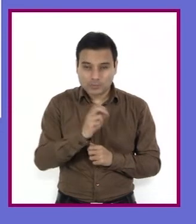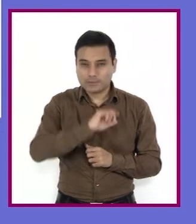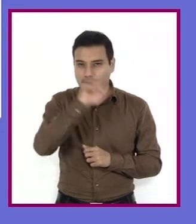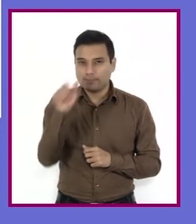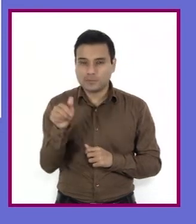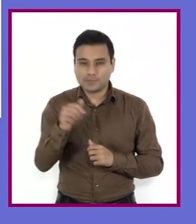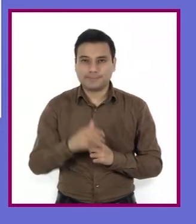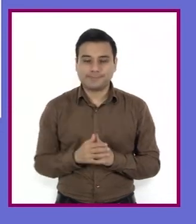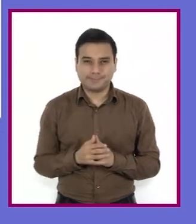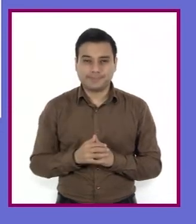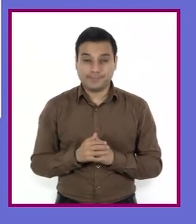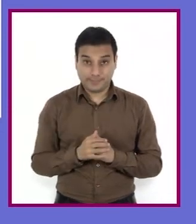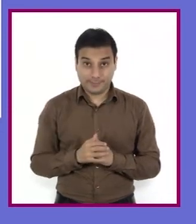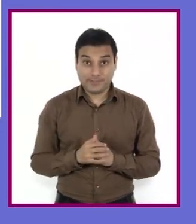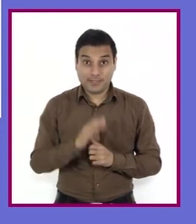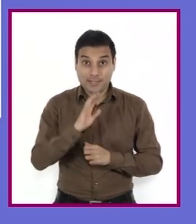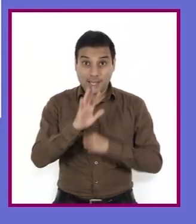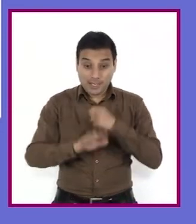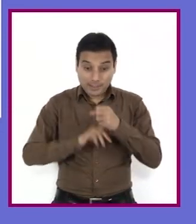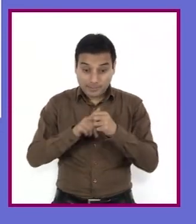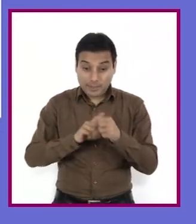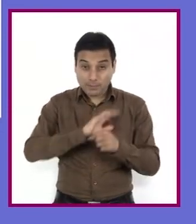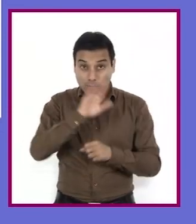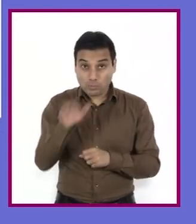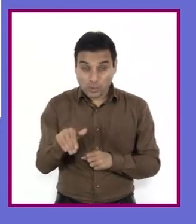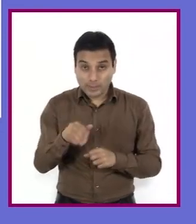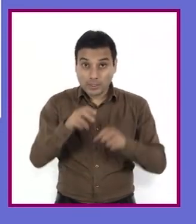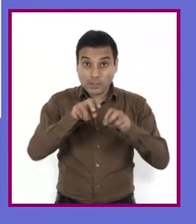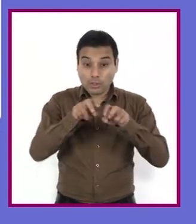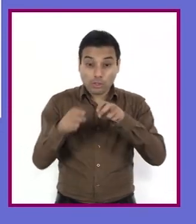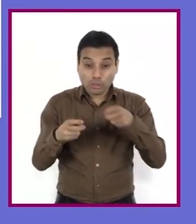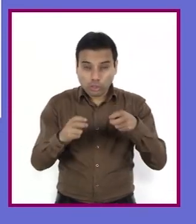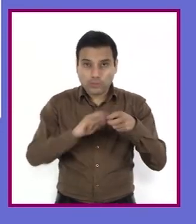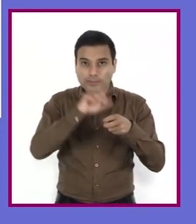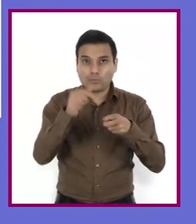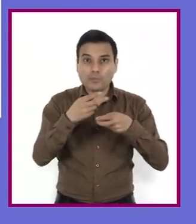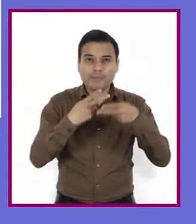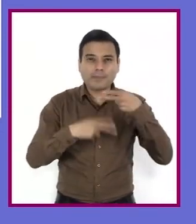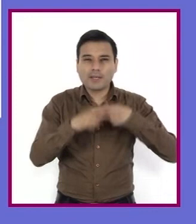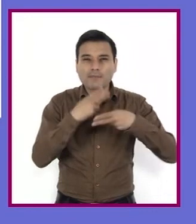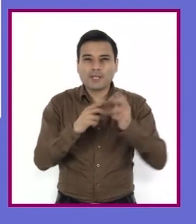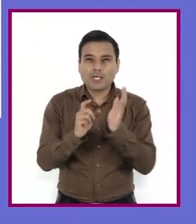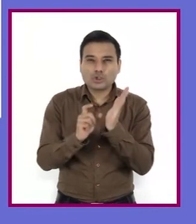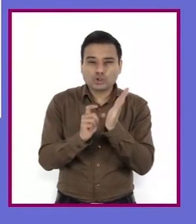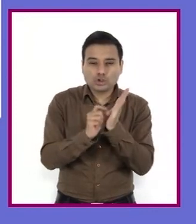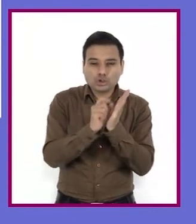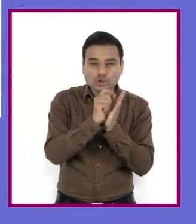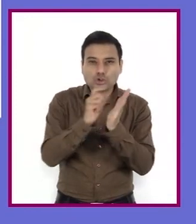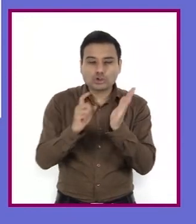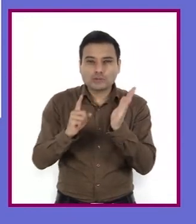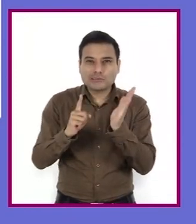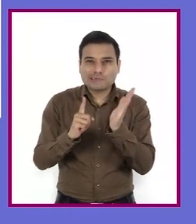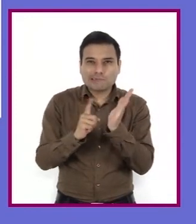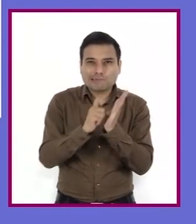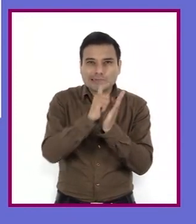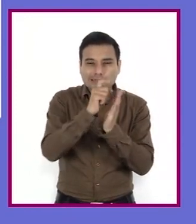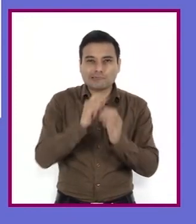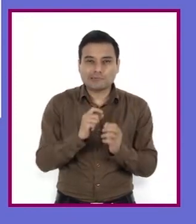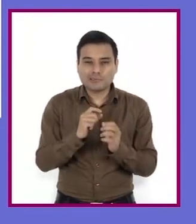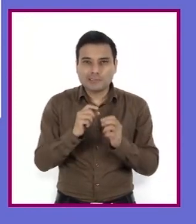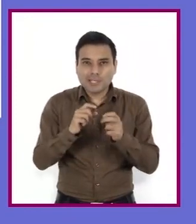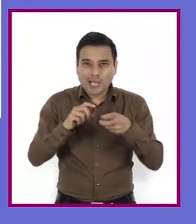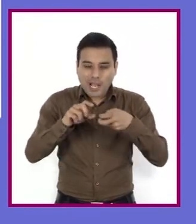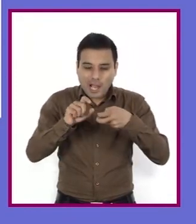alimentaria, cuando los organismos mueren, actúan los descomponedores, es decir, los hongos y las bacterias. Ellos se alimentan de los